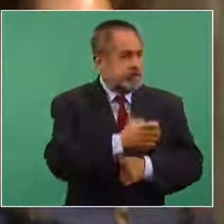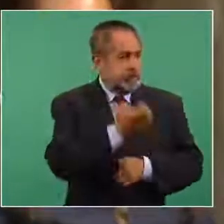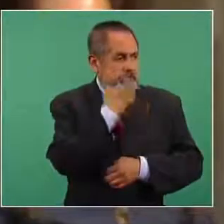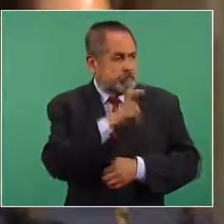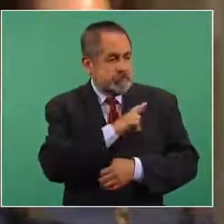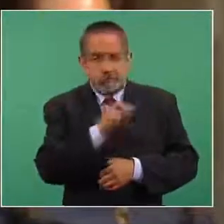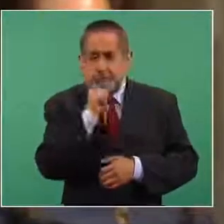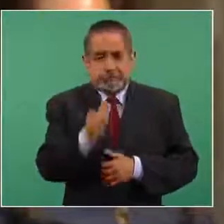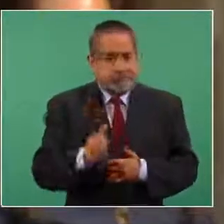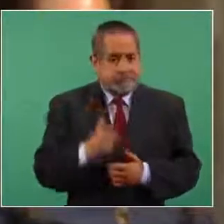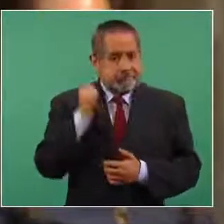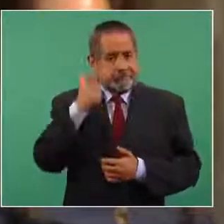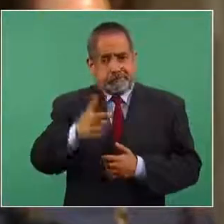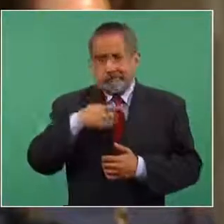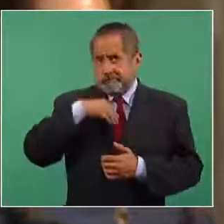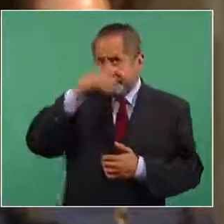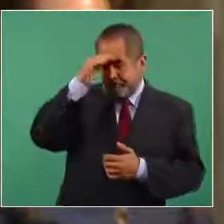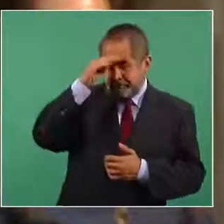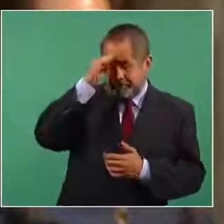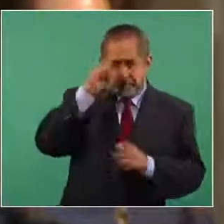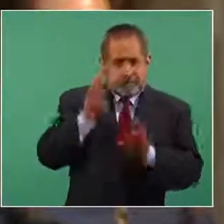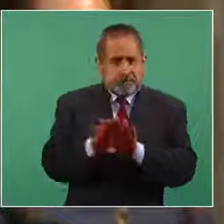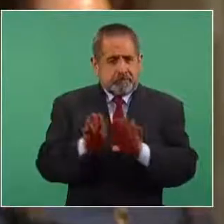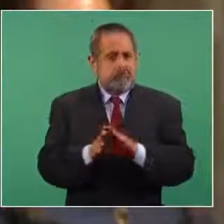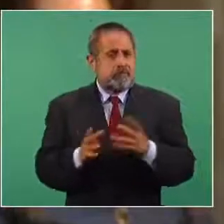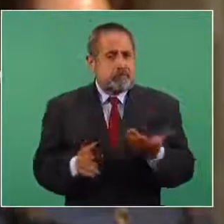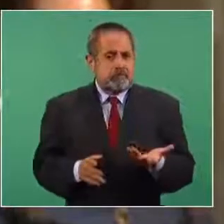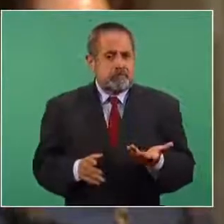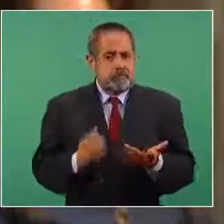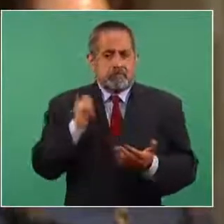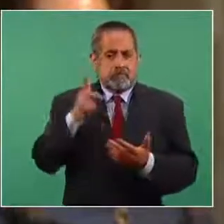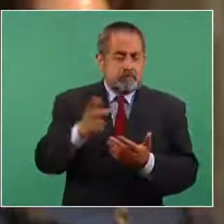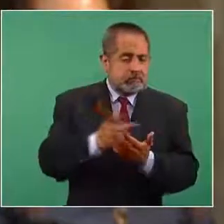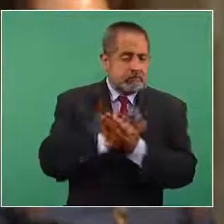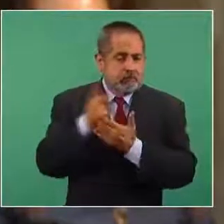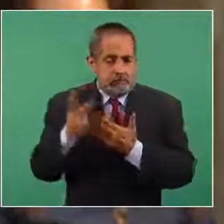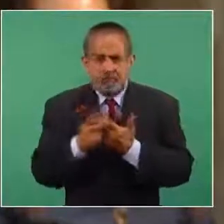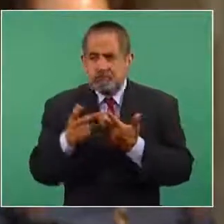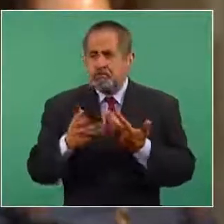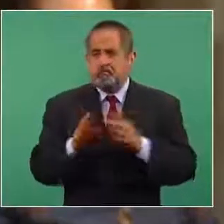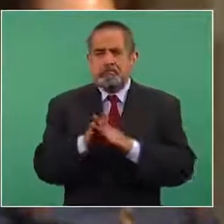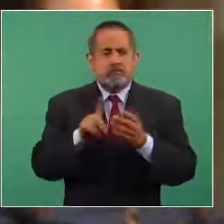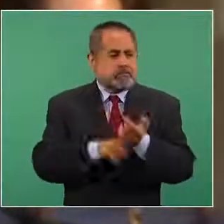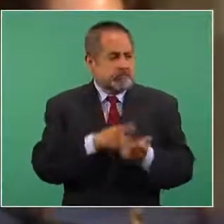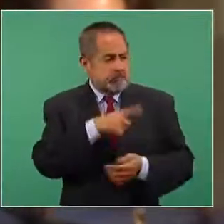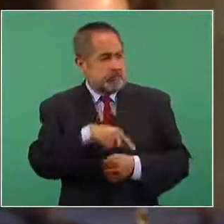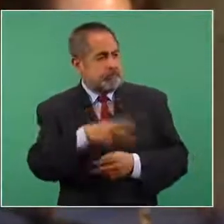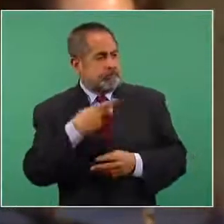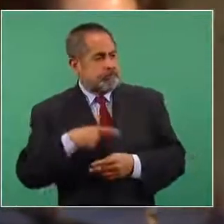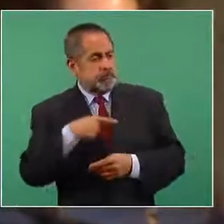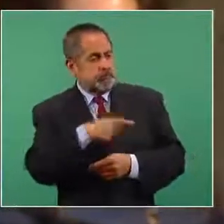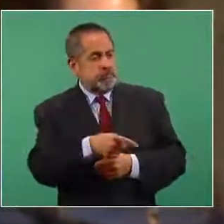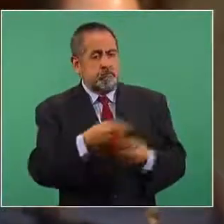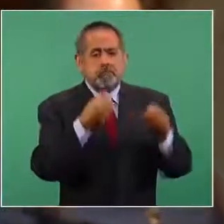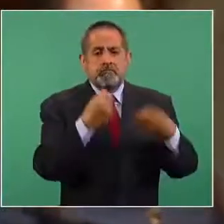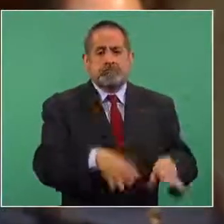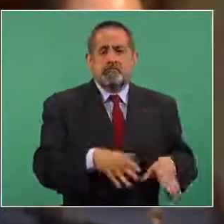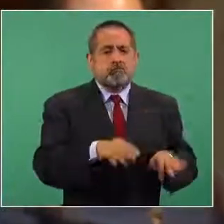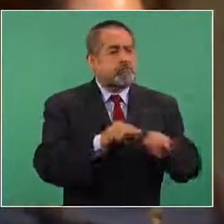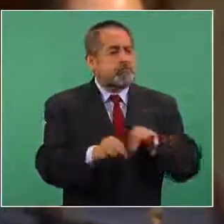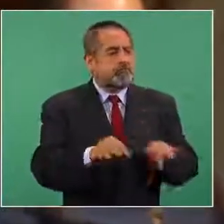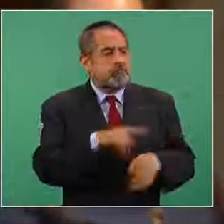se está haciendo o pensando en algún proyecto para esas personas que están perdiendo sus